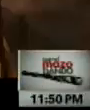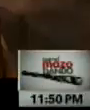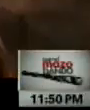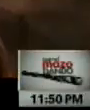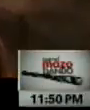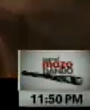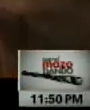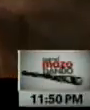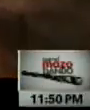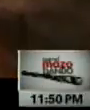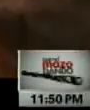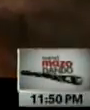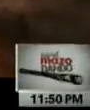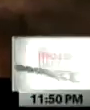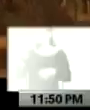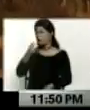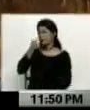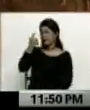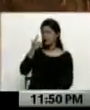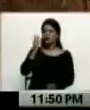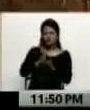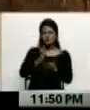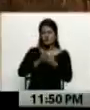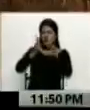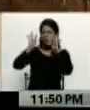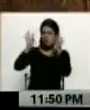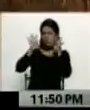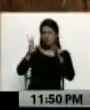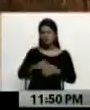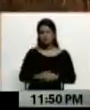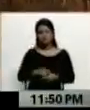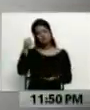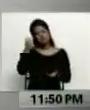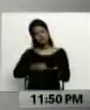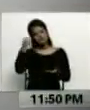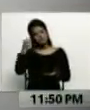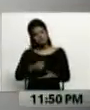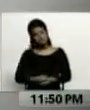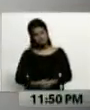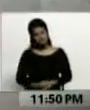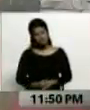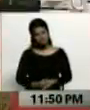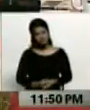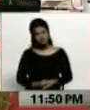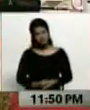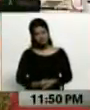nogro no estoy llorando que no te penita yo lloro todo el